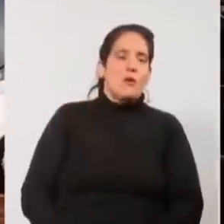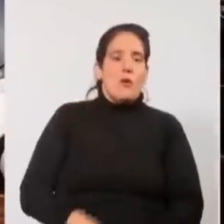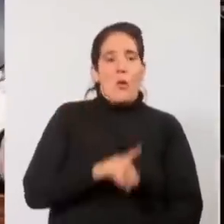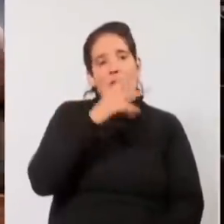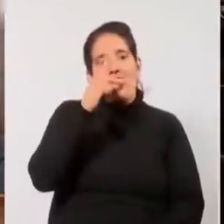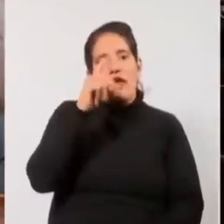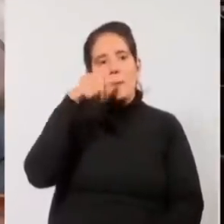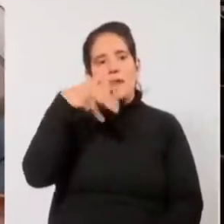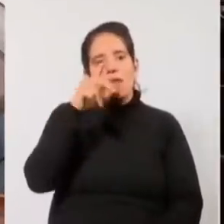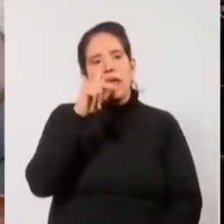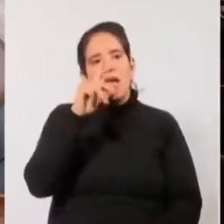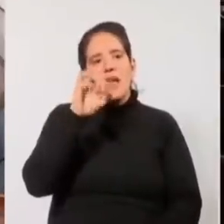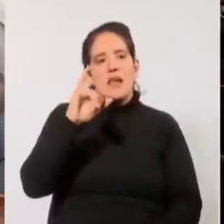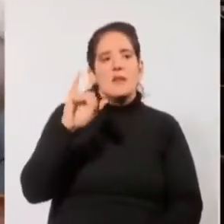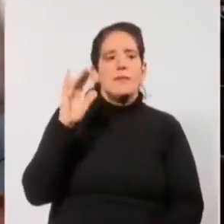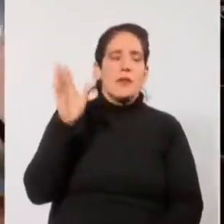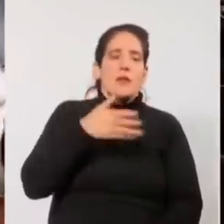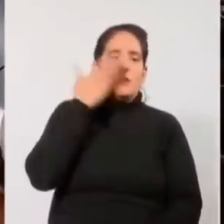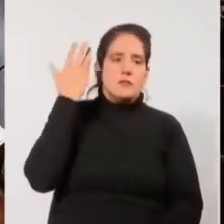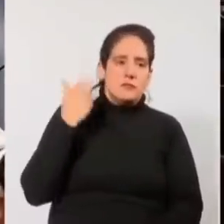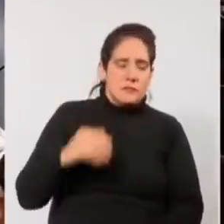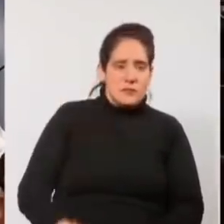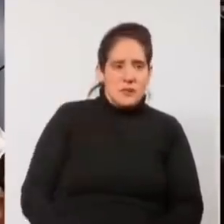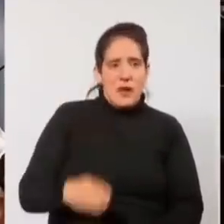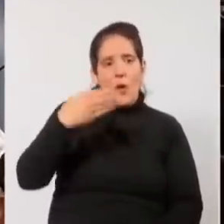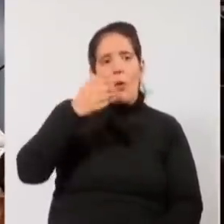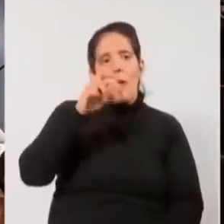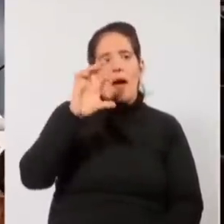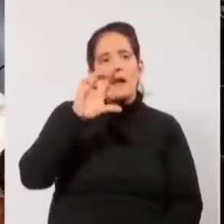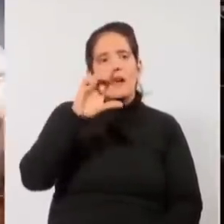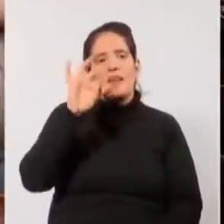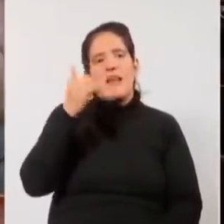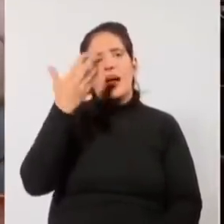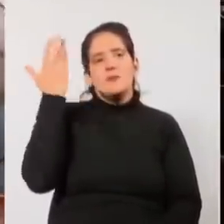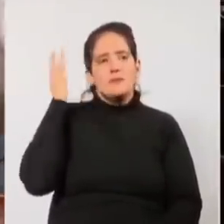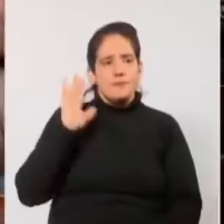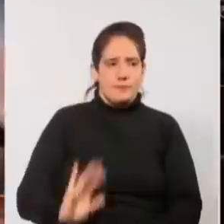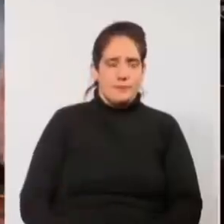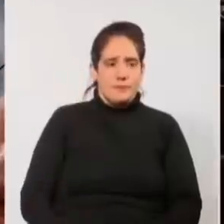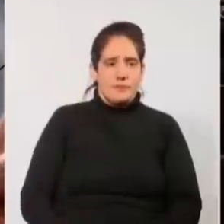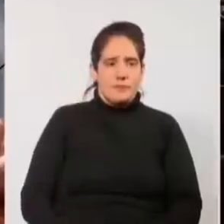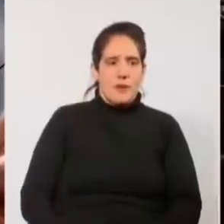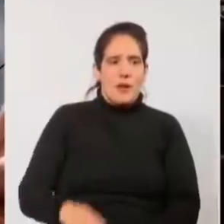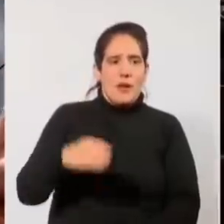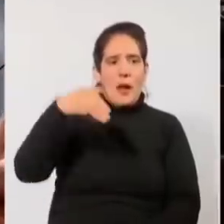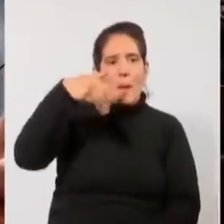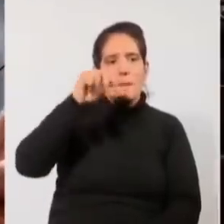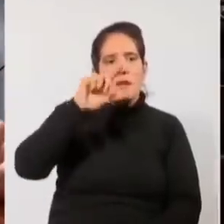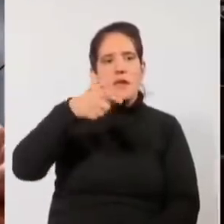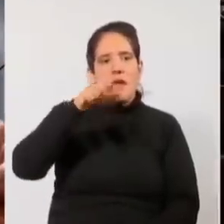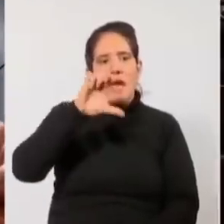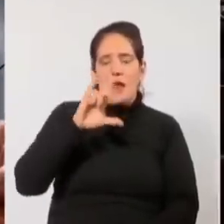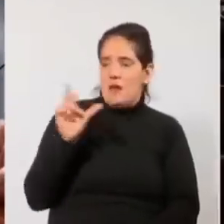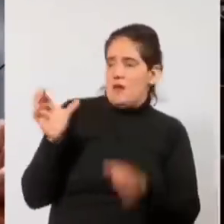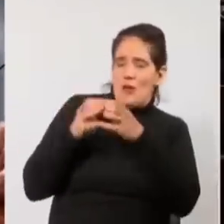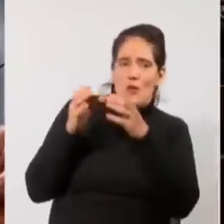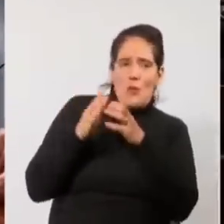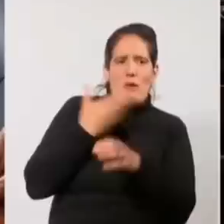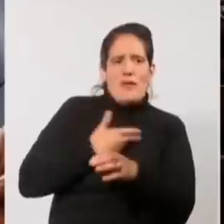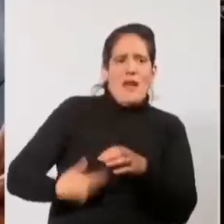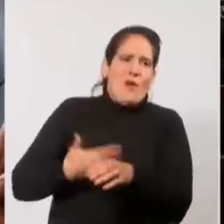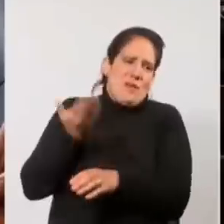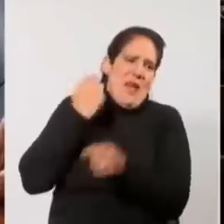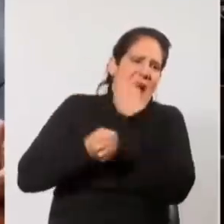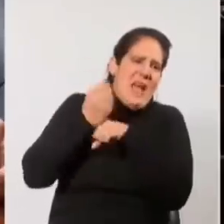Micheli, a Rodríguez Larreta, a Burgueño Miguel en el Consejo de Estado.